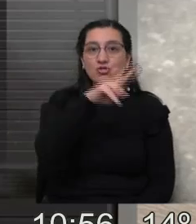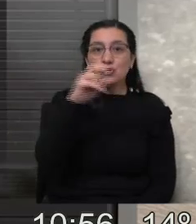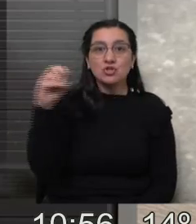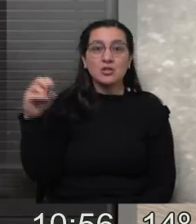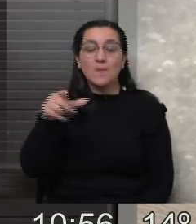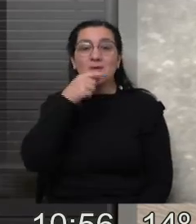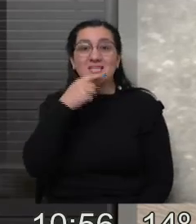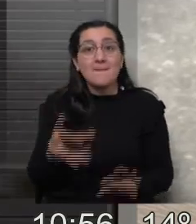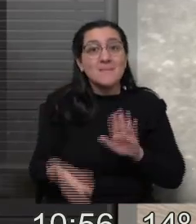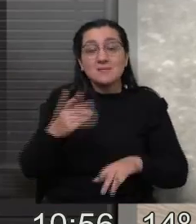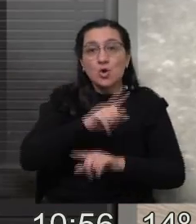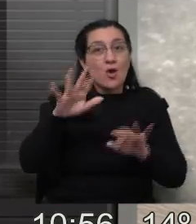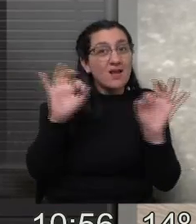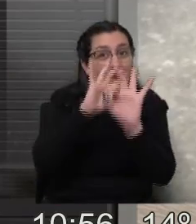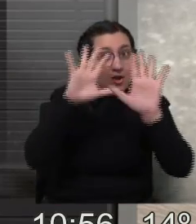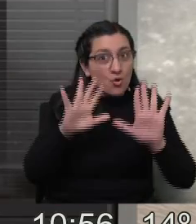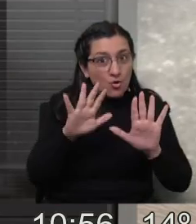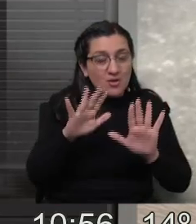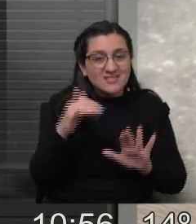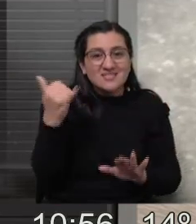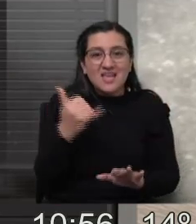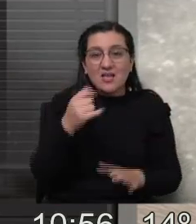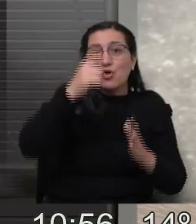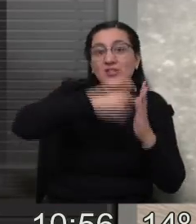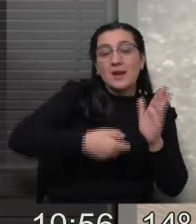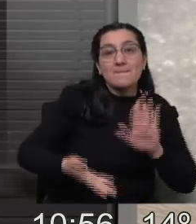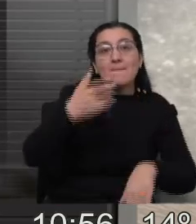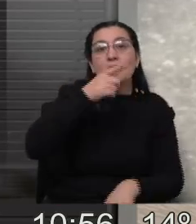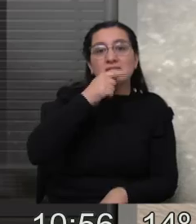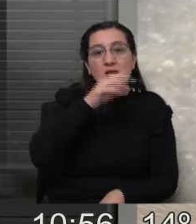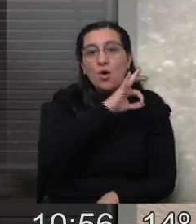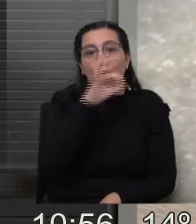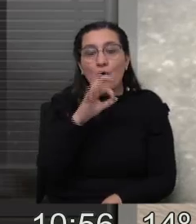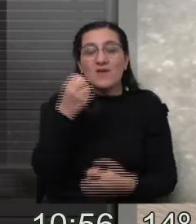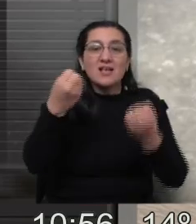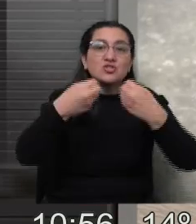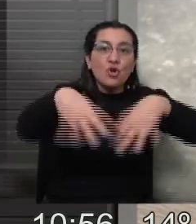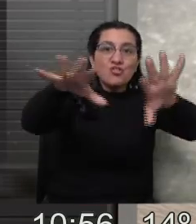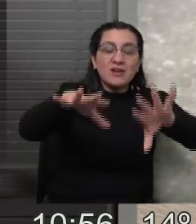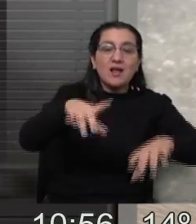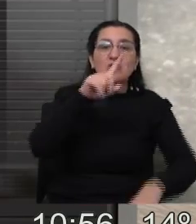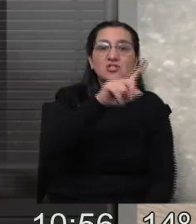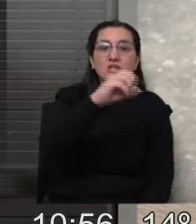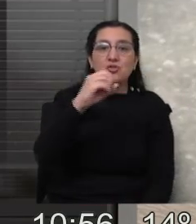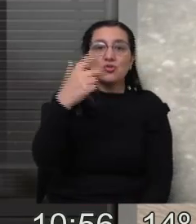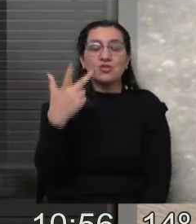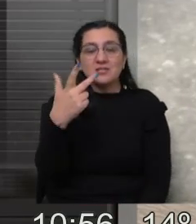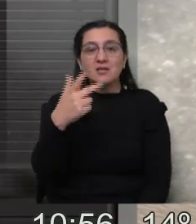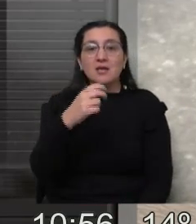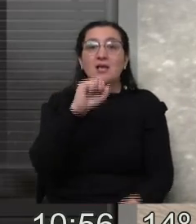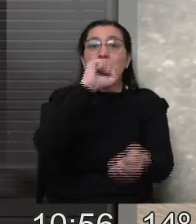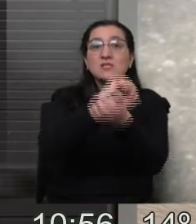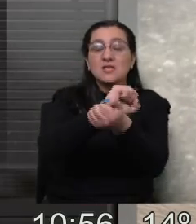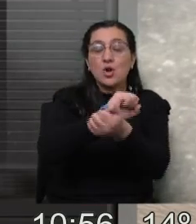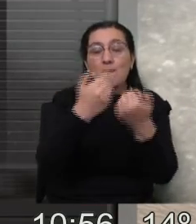más. Lo que no aclaró el ministro es si van a contratar más policías o van a soltar a los 103 que procesaron en los primeros 6